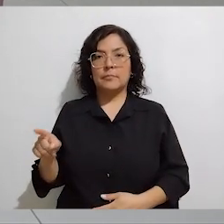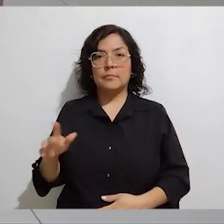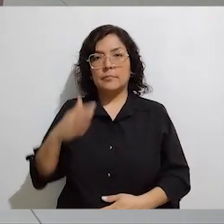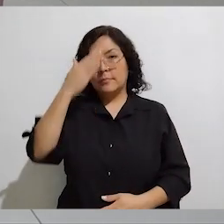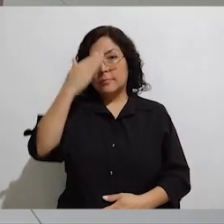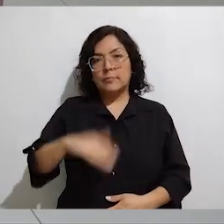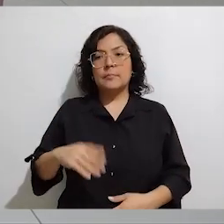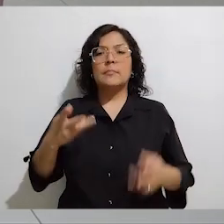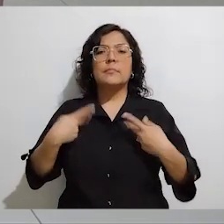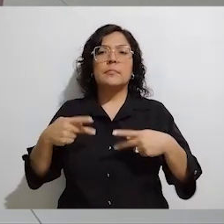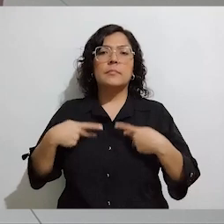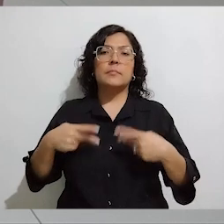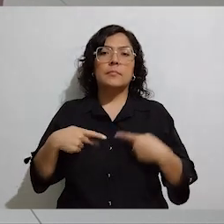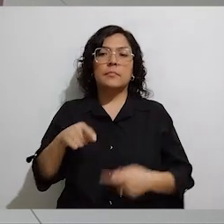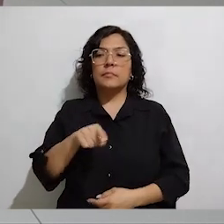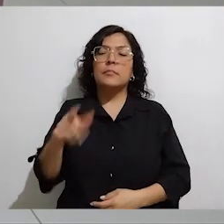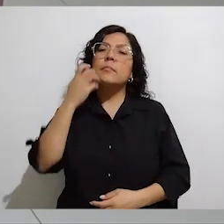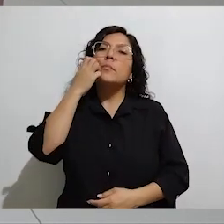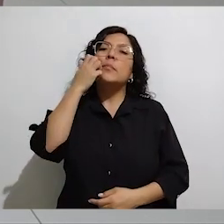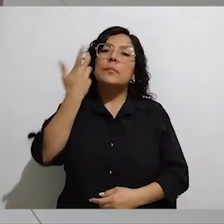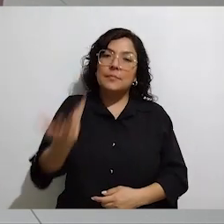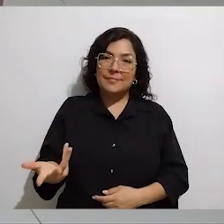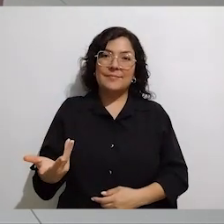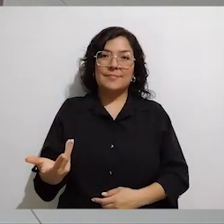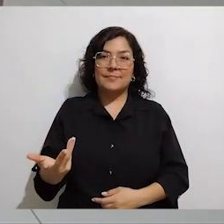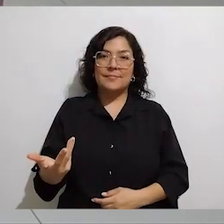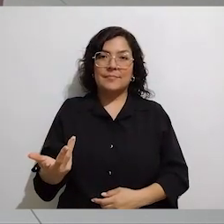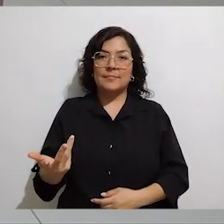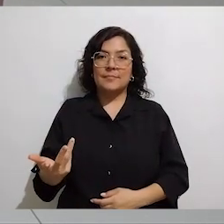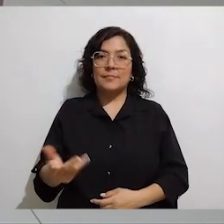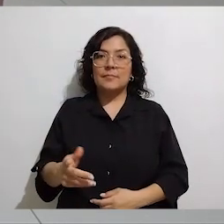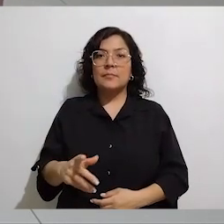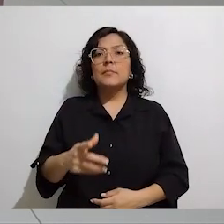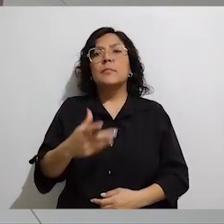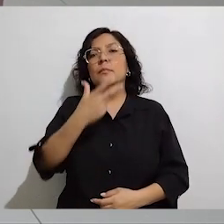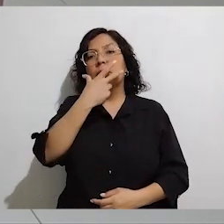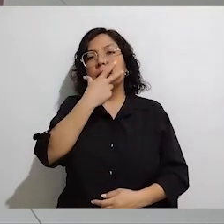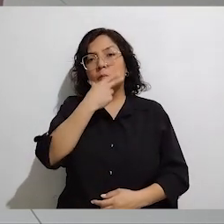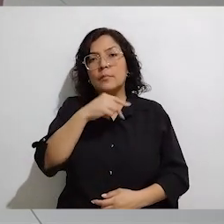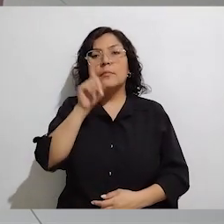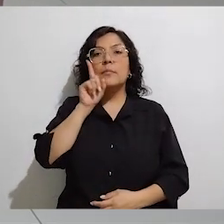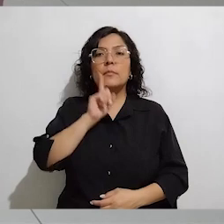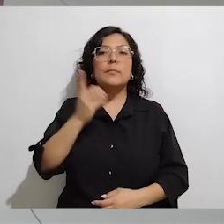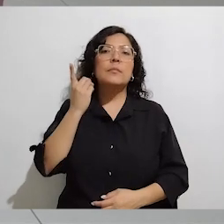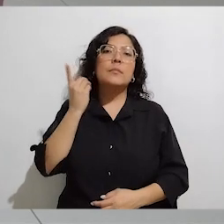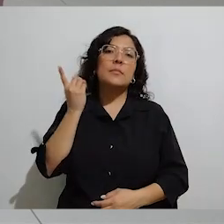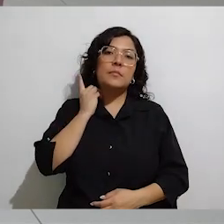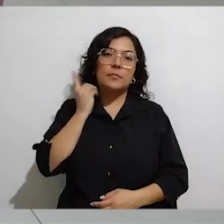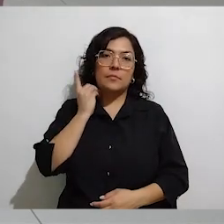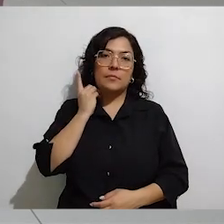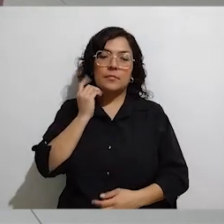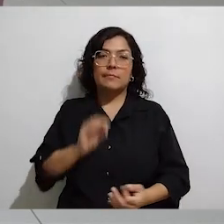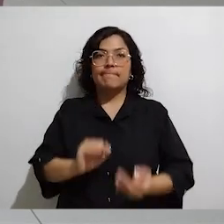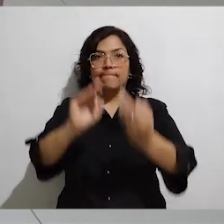una voluntad de personas que desean decirle a las y los diputados: tenemos un